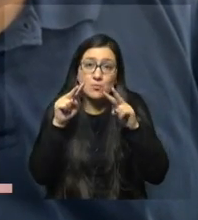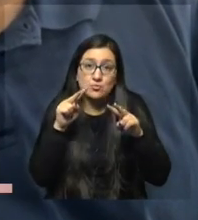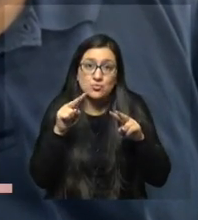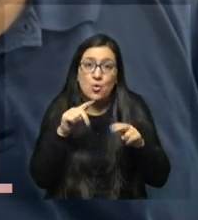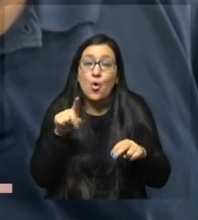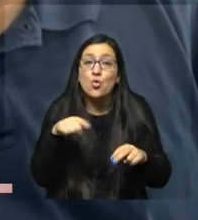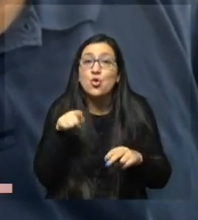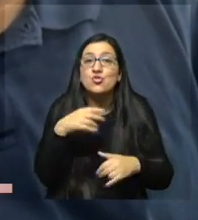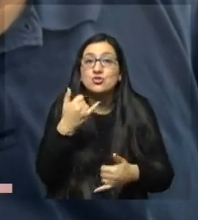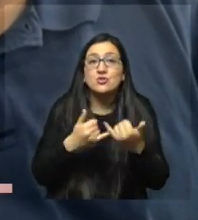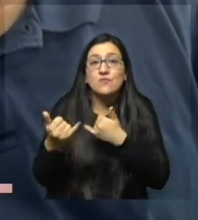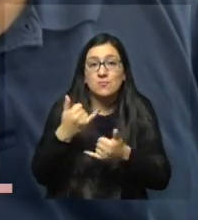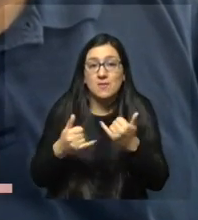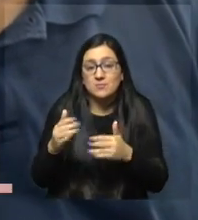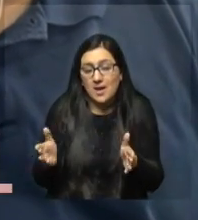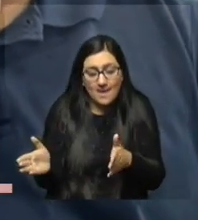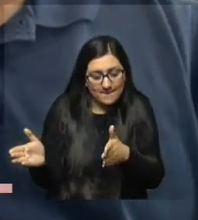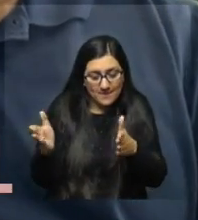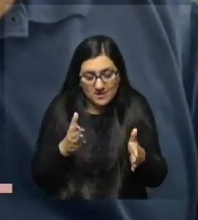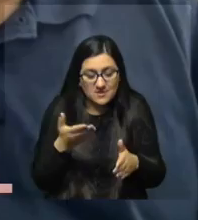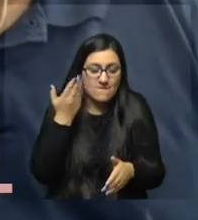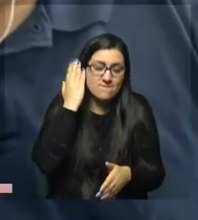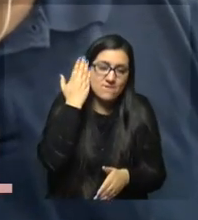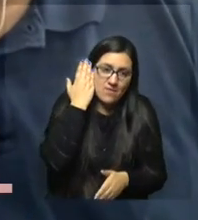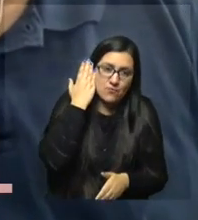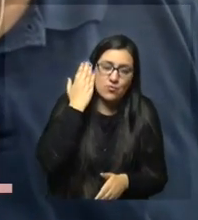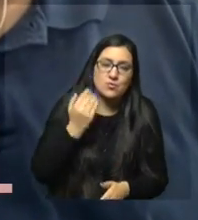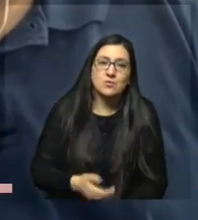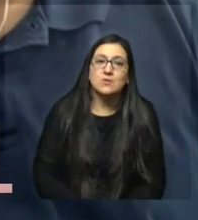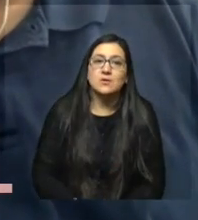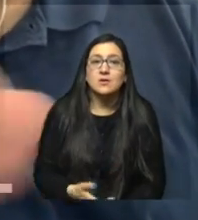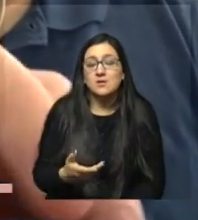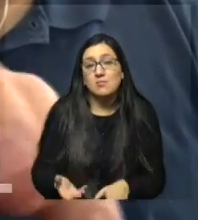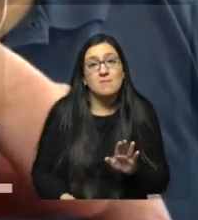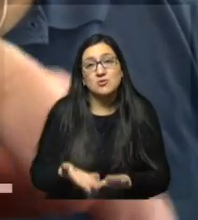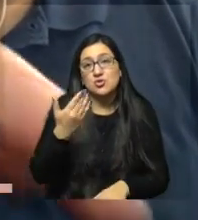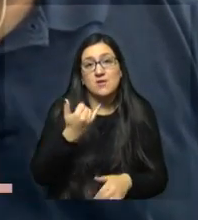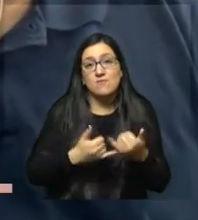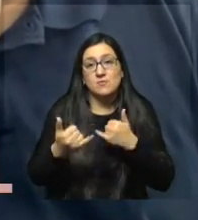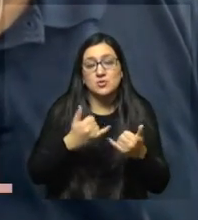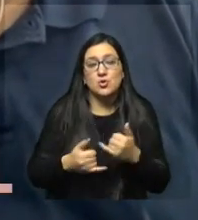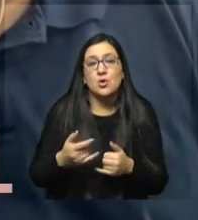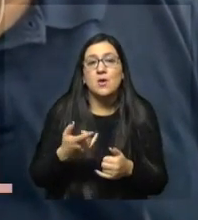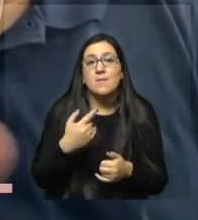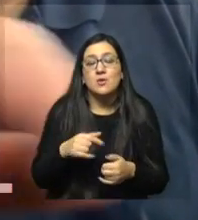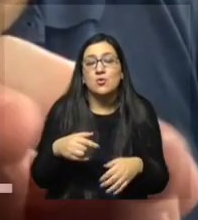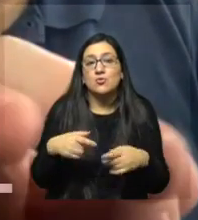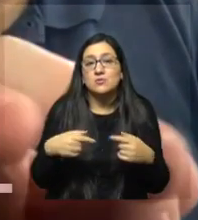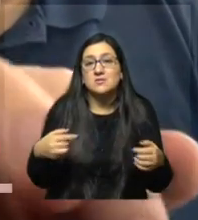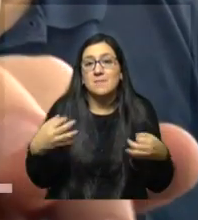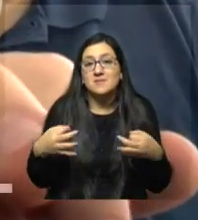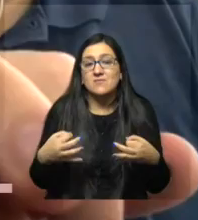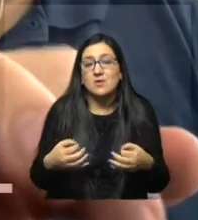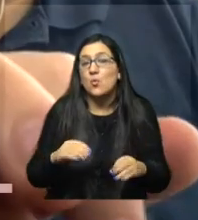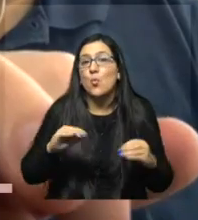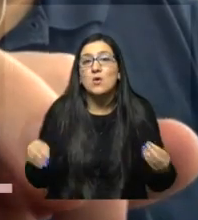dónde nos informamos. Más allá de que sea por Facebook, donde tenemos una gran cantidad de contenido, medios específicos. ¿Cuáles son los portales